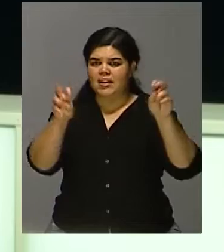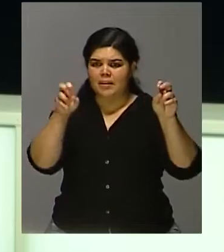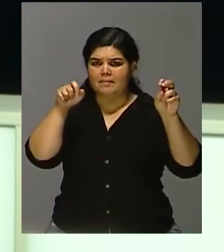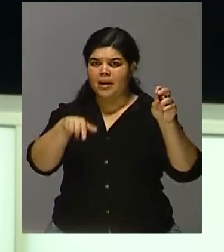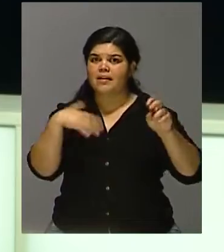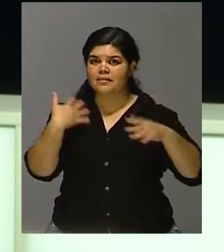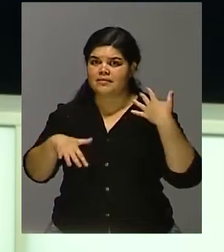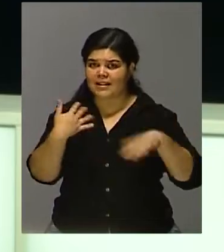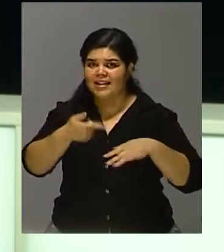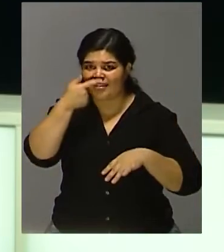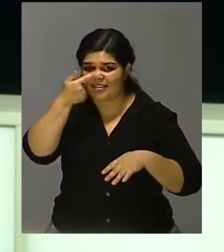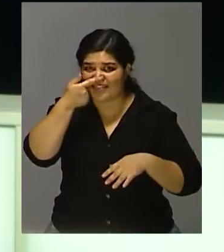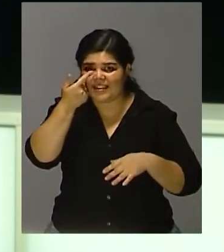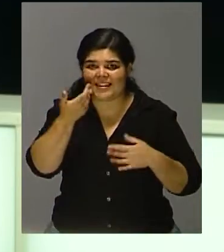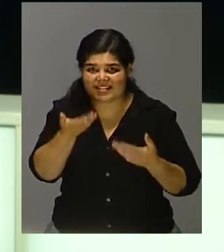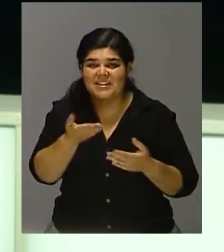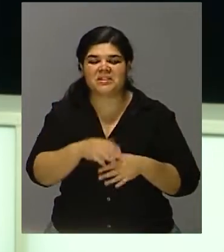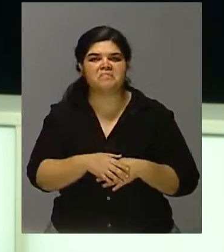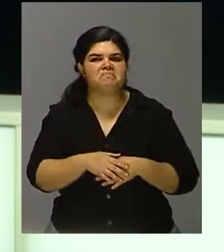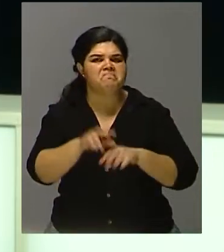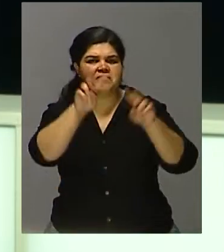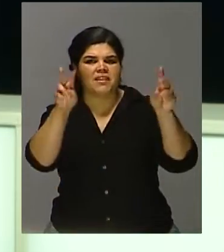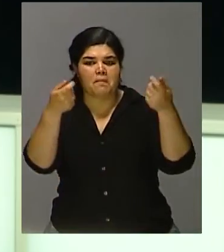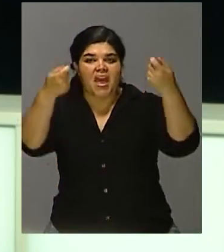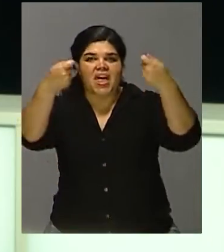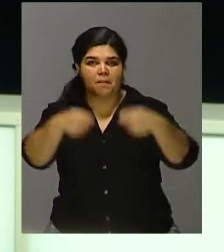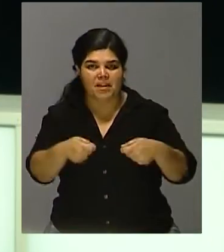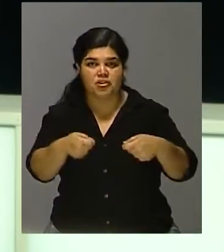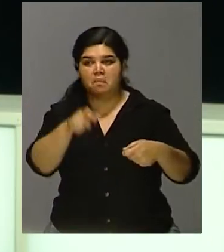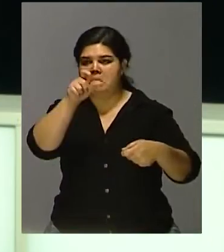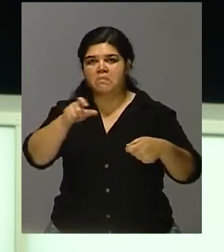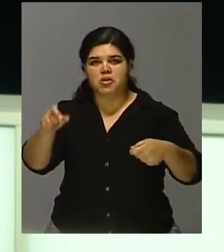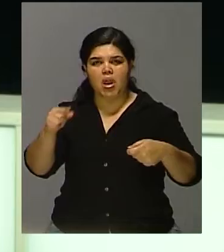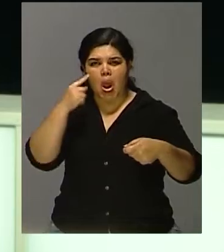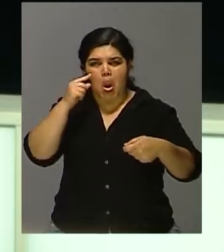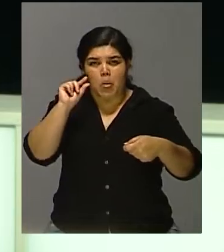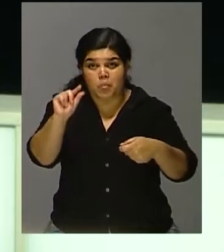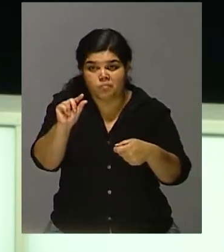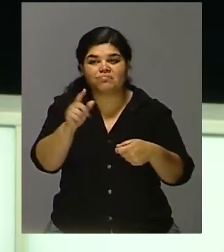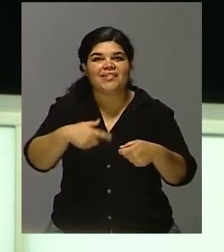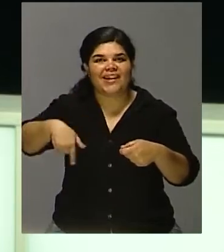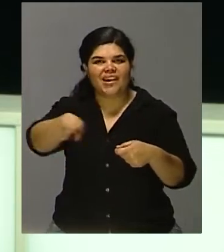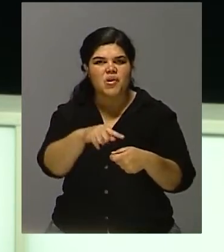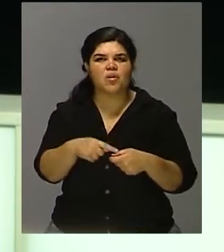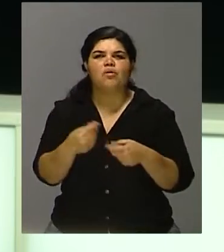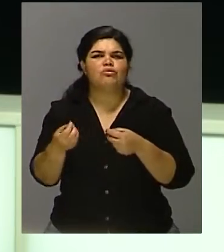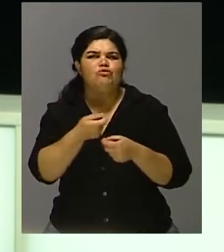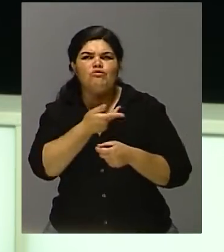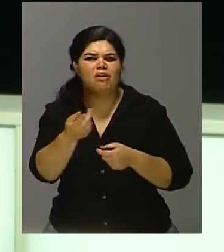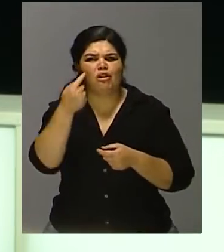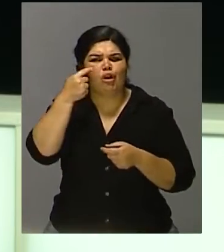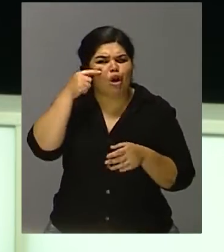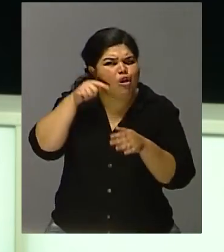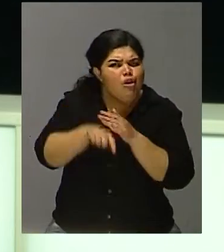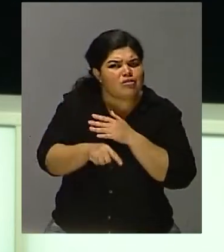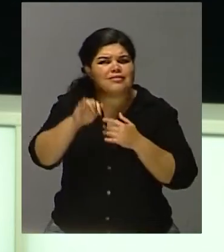parecía muy interesante y está vinculado con inversiones para principiantes. ¿Qué tanto sabemos de este tema? Estamos en el 30